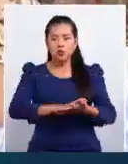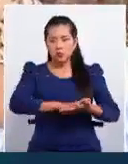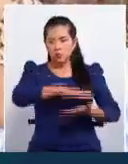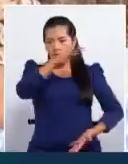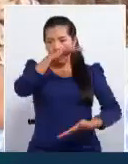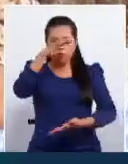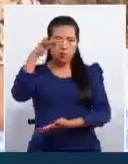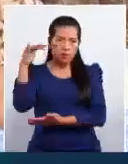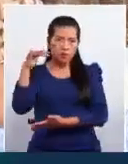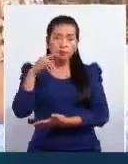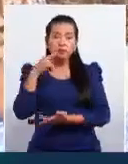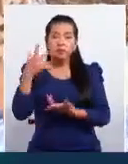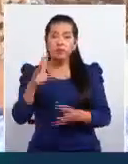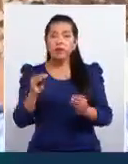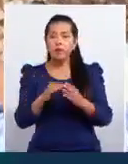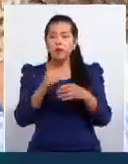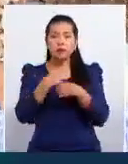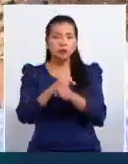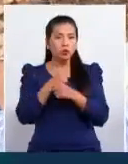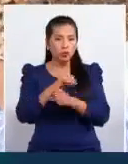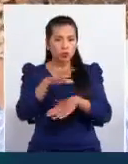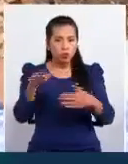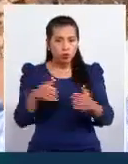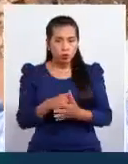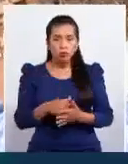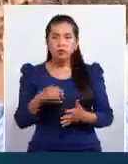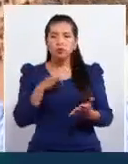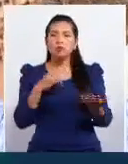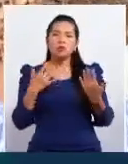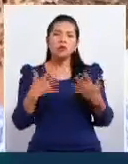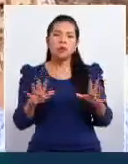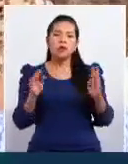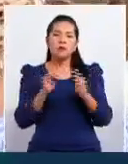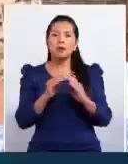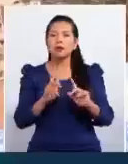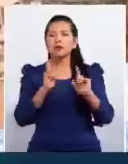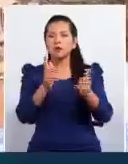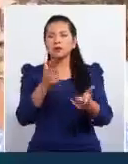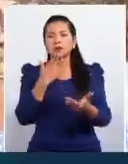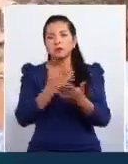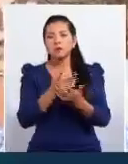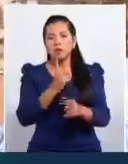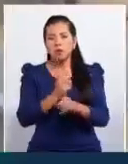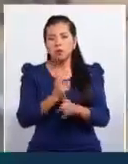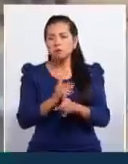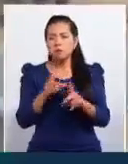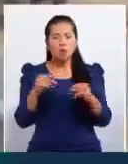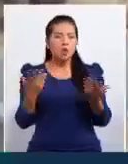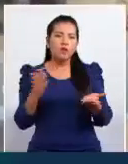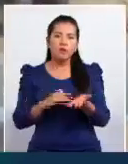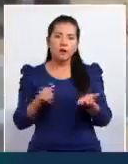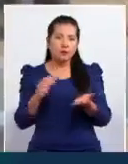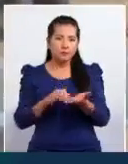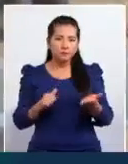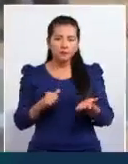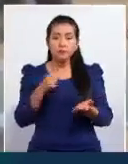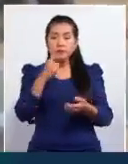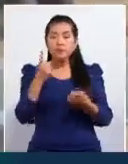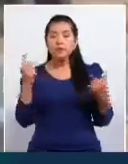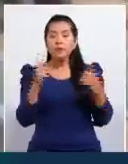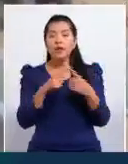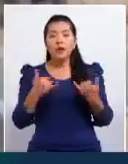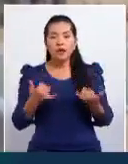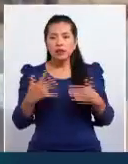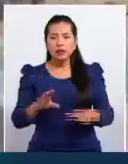EMAPA me provee, yo estoy satisfecho con lo que hace la entrega, ¿no? No me falta. Hasta ahorita EMAPA no está